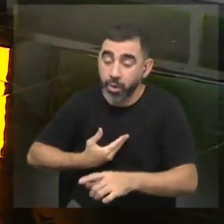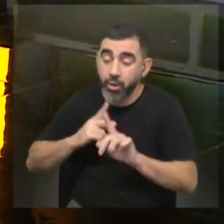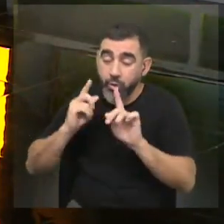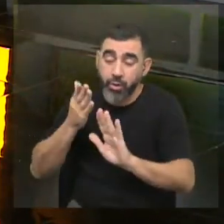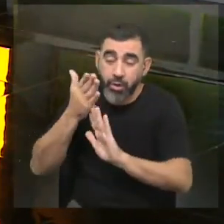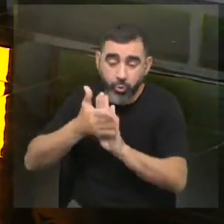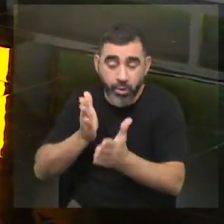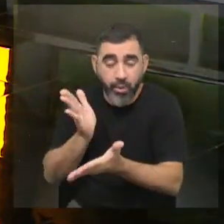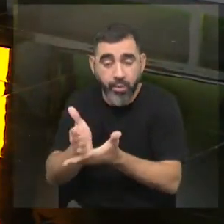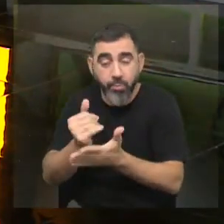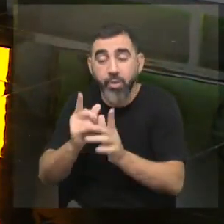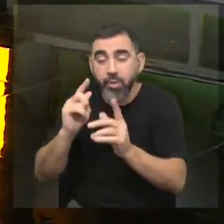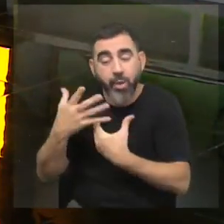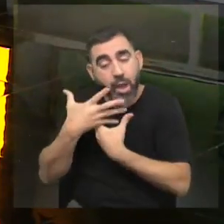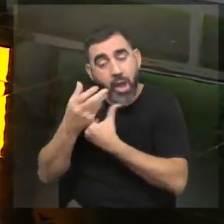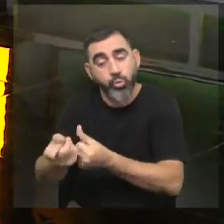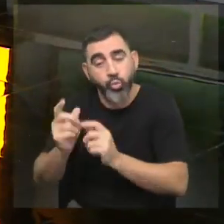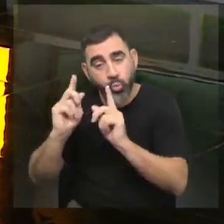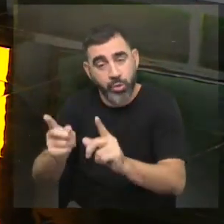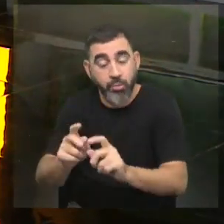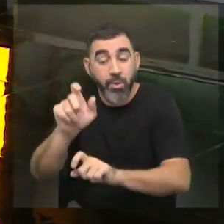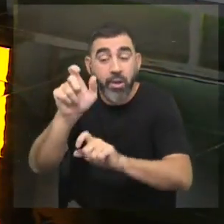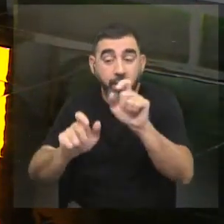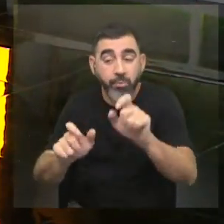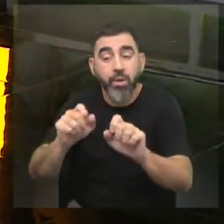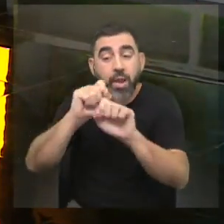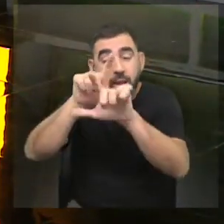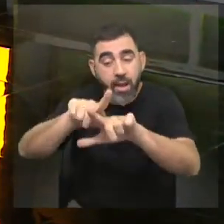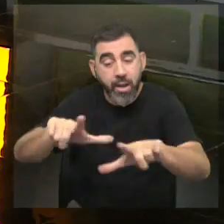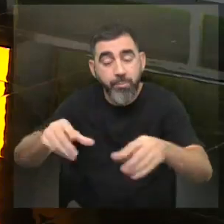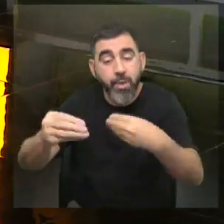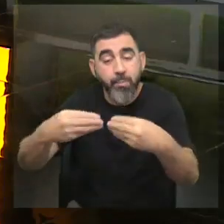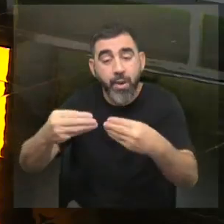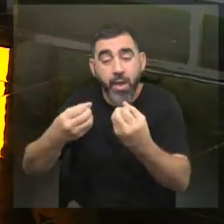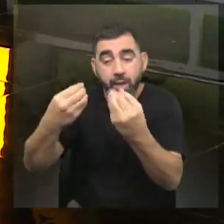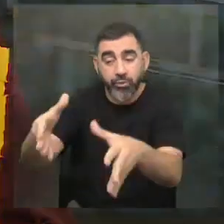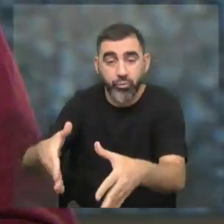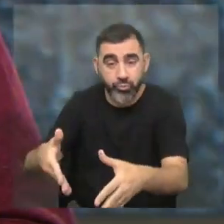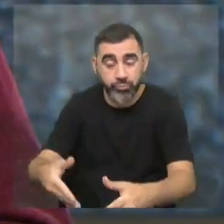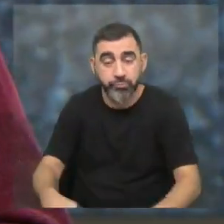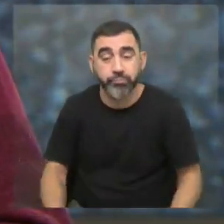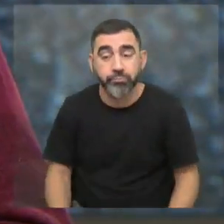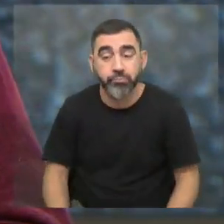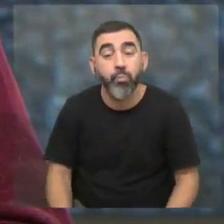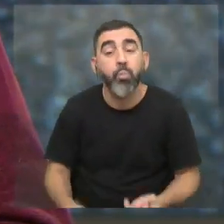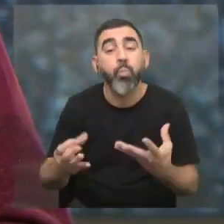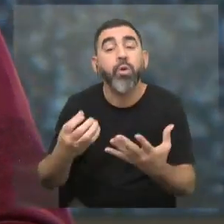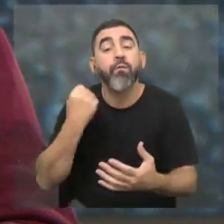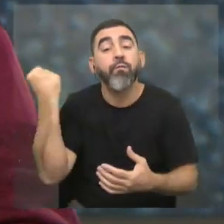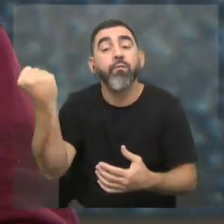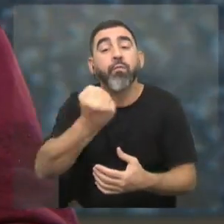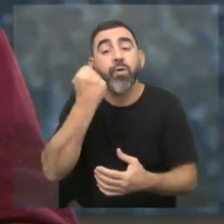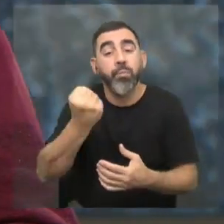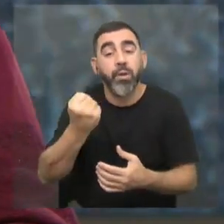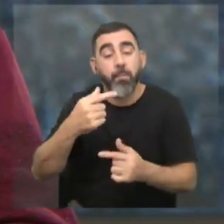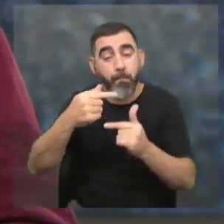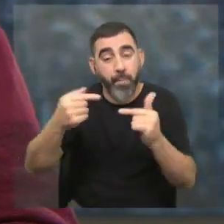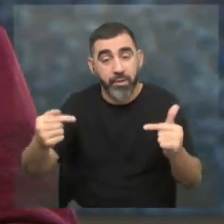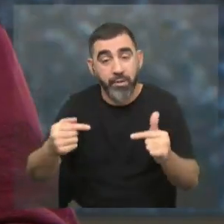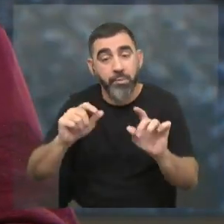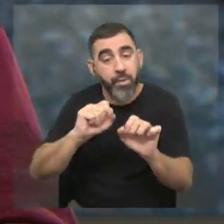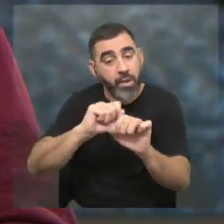carbono. ¿Por qué? Porque la fibra de carbono es frágil y la Kevlar no. Pero la fibra de carbono es bastante más resistente que la fibra Kevlar en lo que hace al estirado,